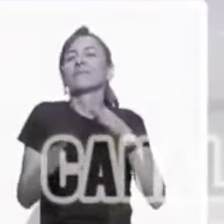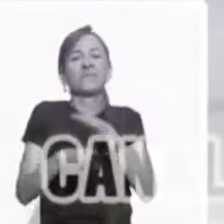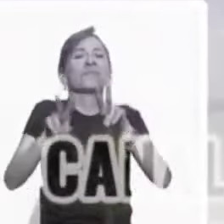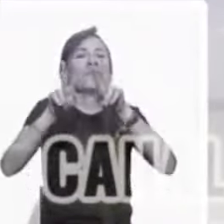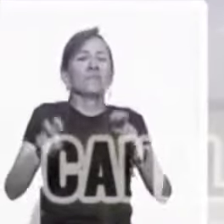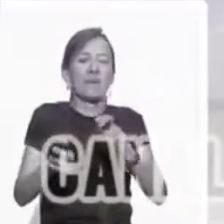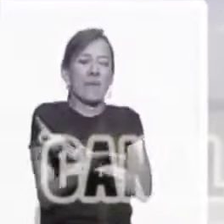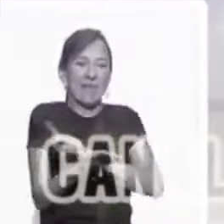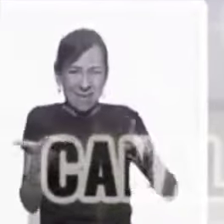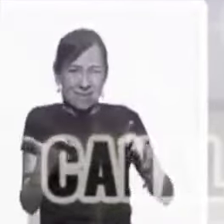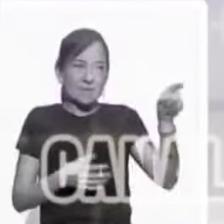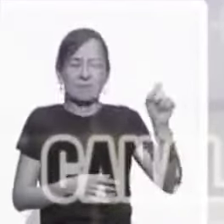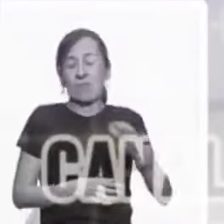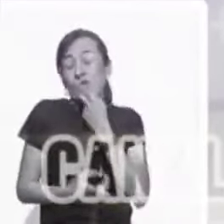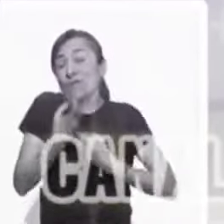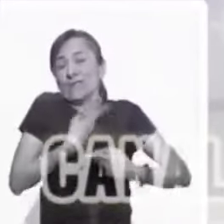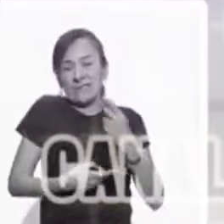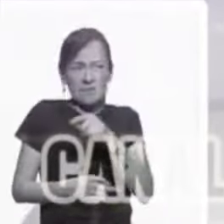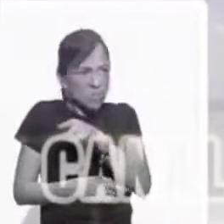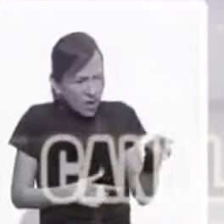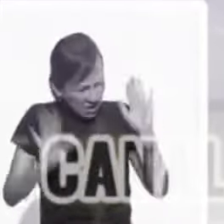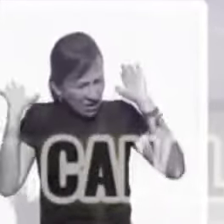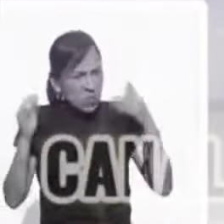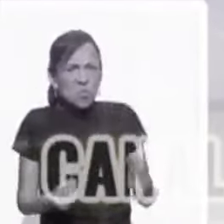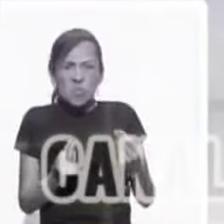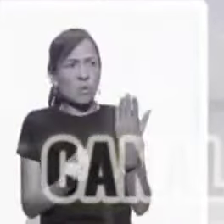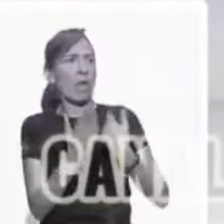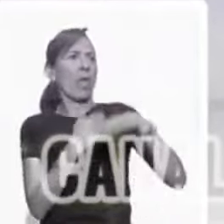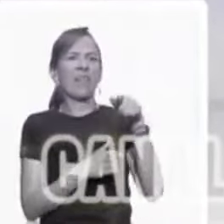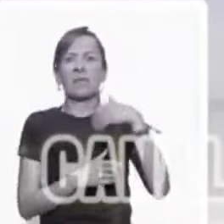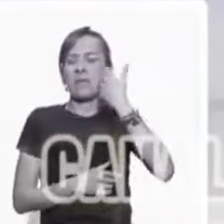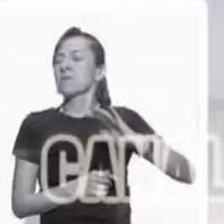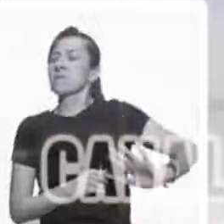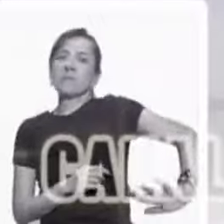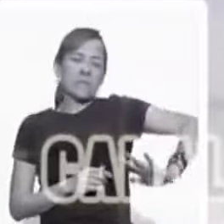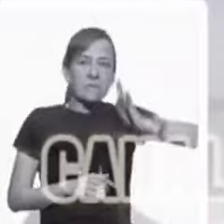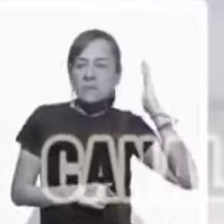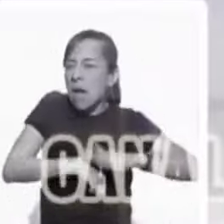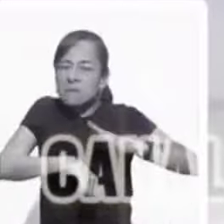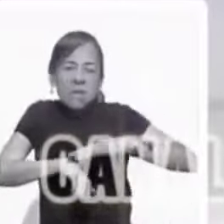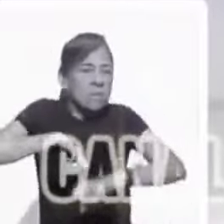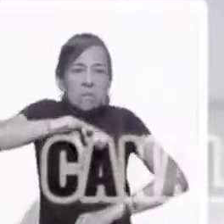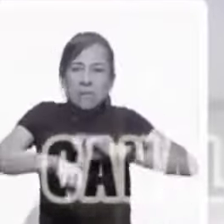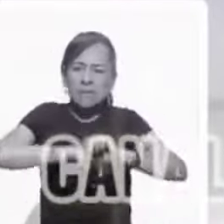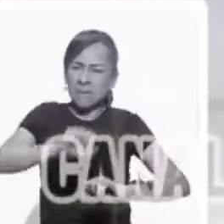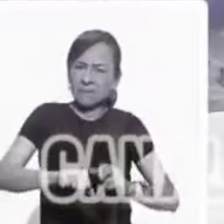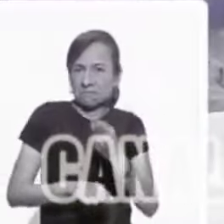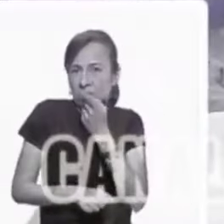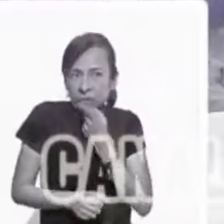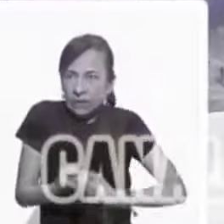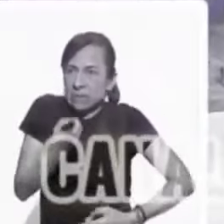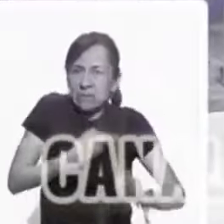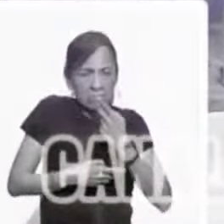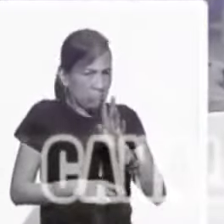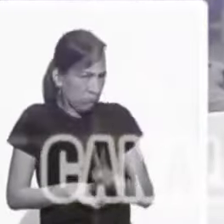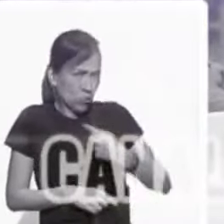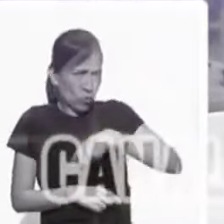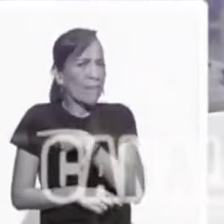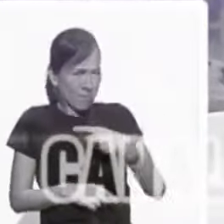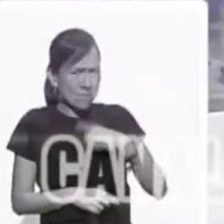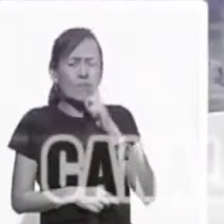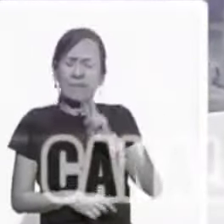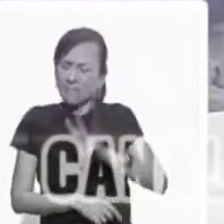demasiado lejos ustedes eh quieren correr demasiado no eh Y y yo creo que que nosotras tenemos que ser muy honestas llevamos muchos